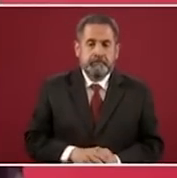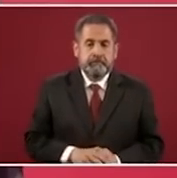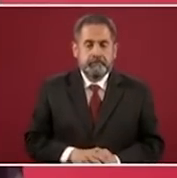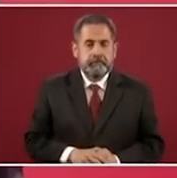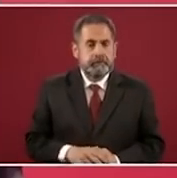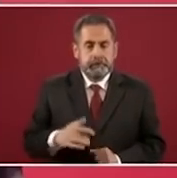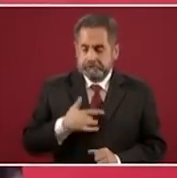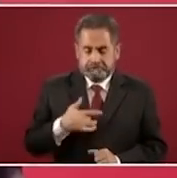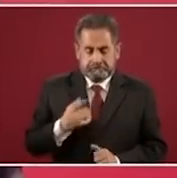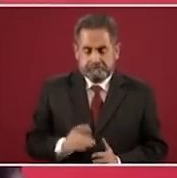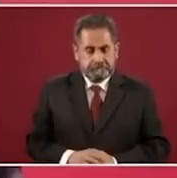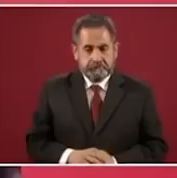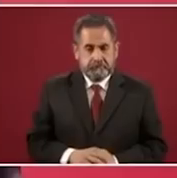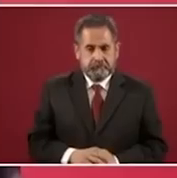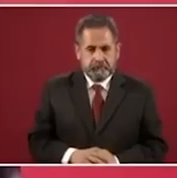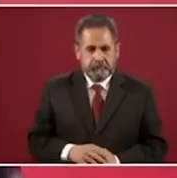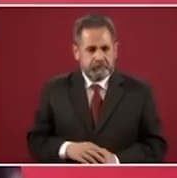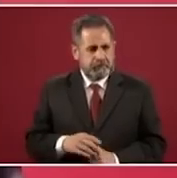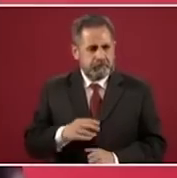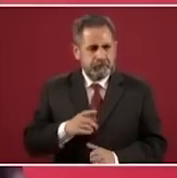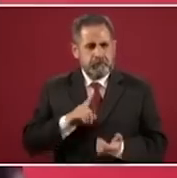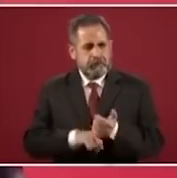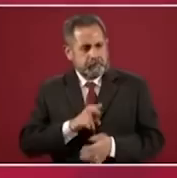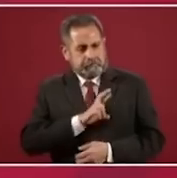no guardo rencores